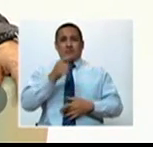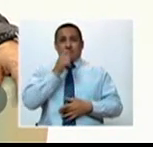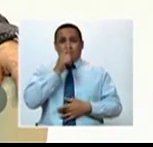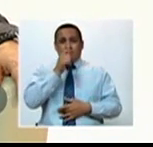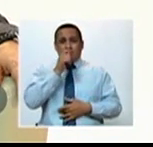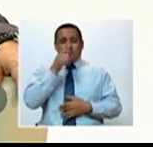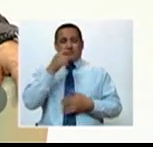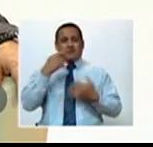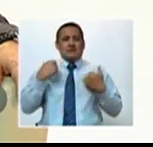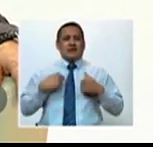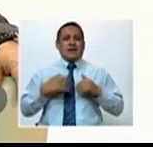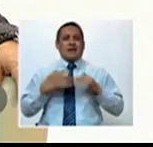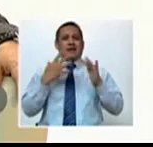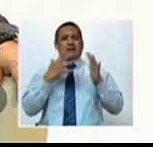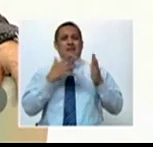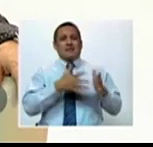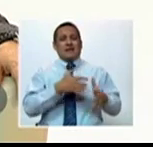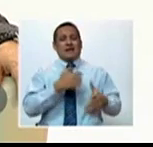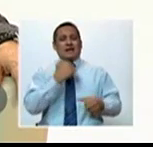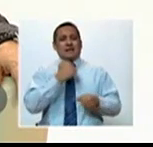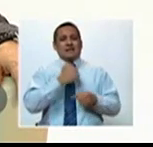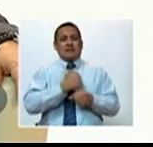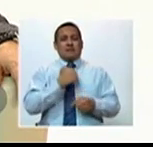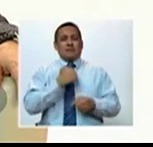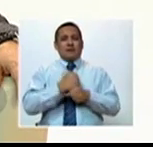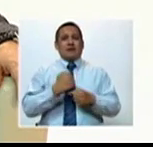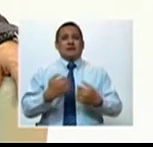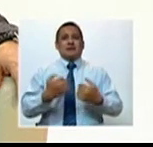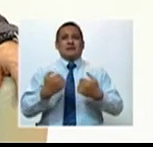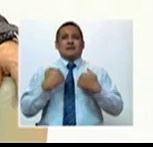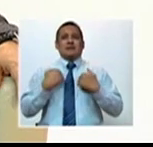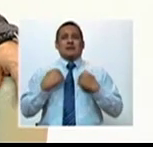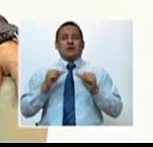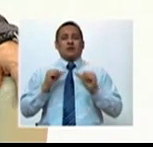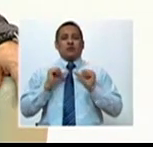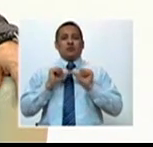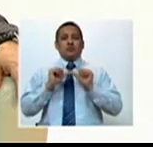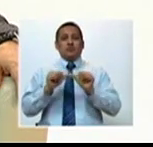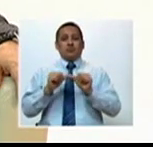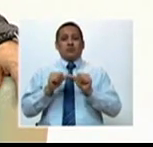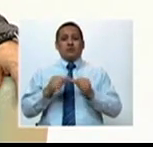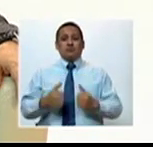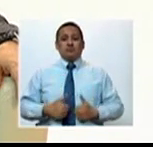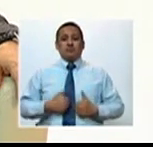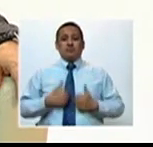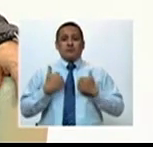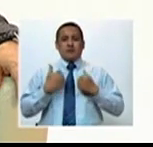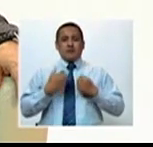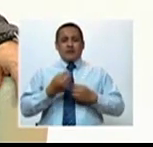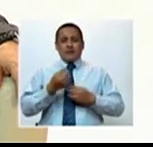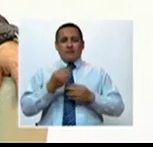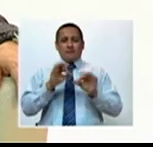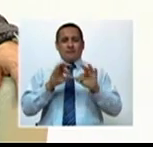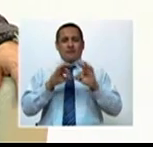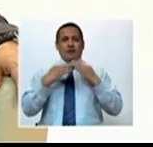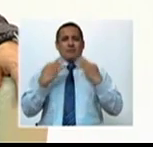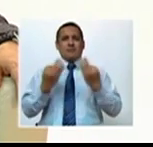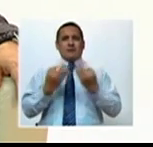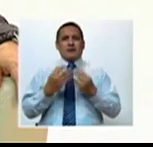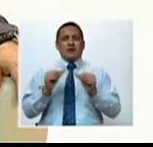ya dejan de trabajar, por ejemplo, y tienen que mantener a veces a su familia